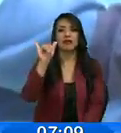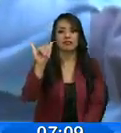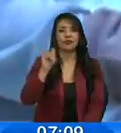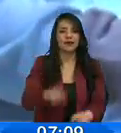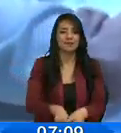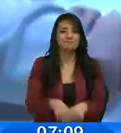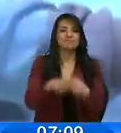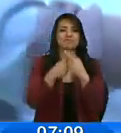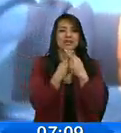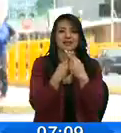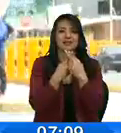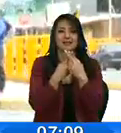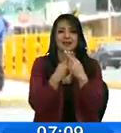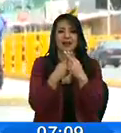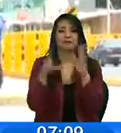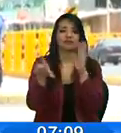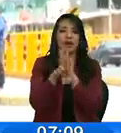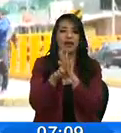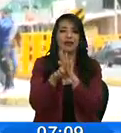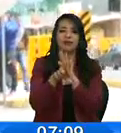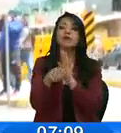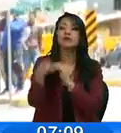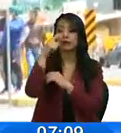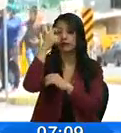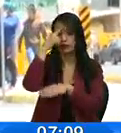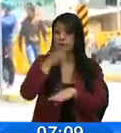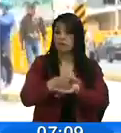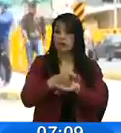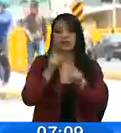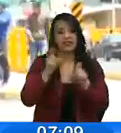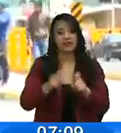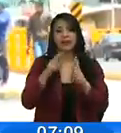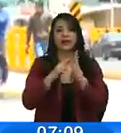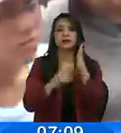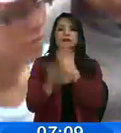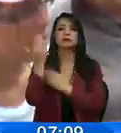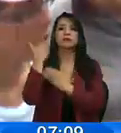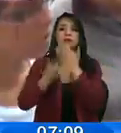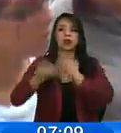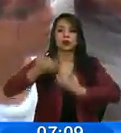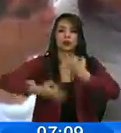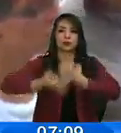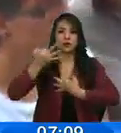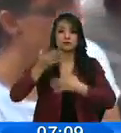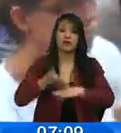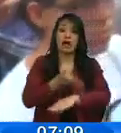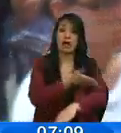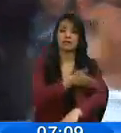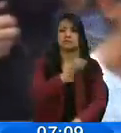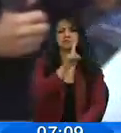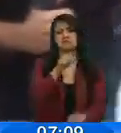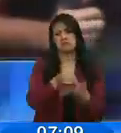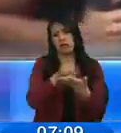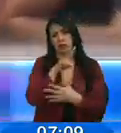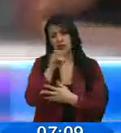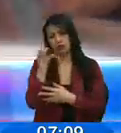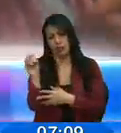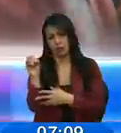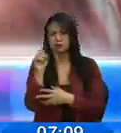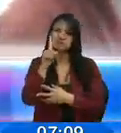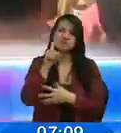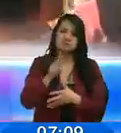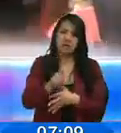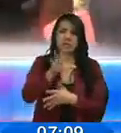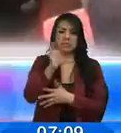en vigencia la solicitud del pasado judicial apostillado. El flujo normal antes de la reglamentación era de 1.200 a 1.500 migrantes que